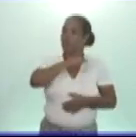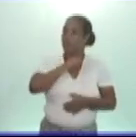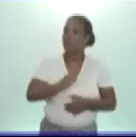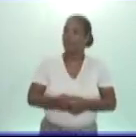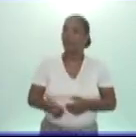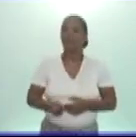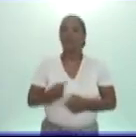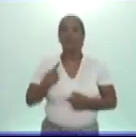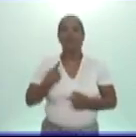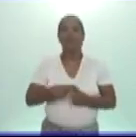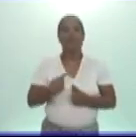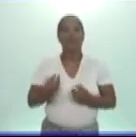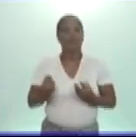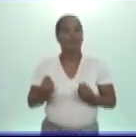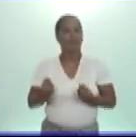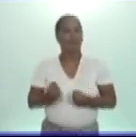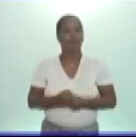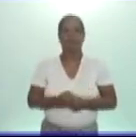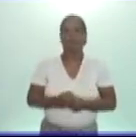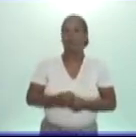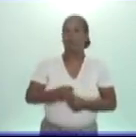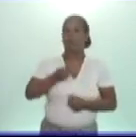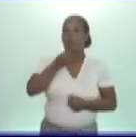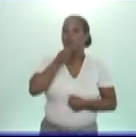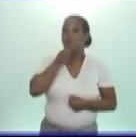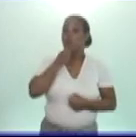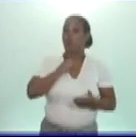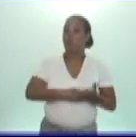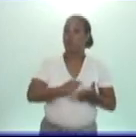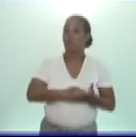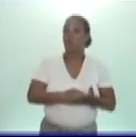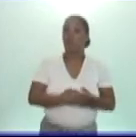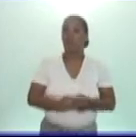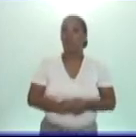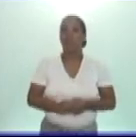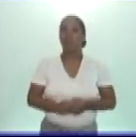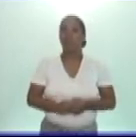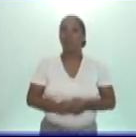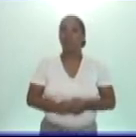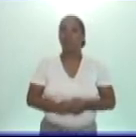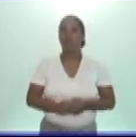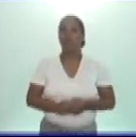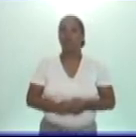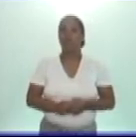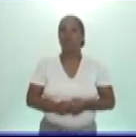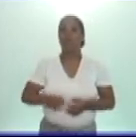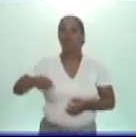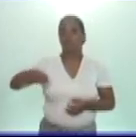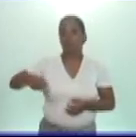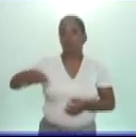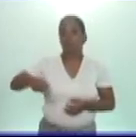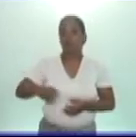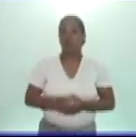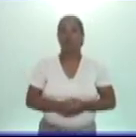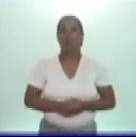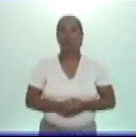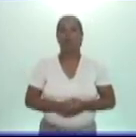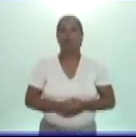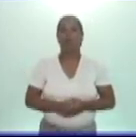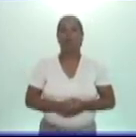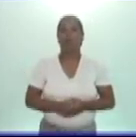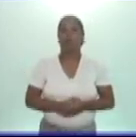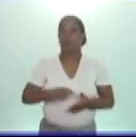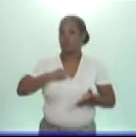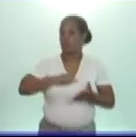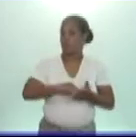cantidad, y de aquí puedo calcular esta. Bastaría entonces saber, para calcular esto, con estos